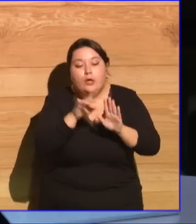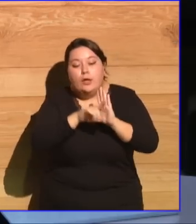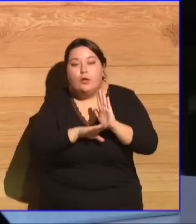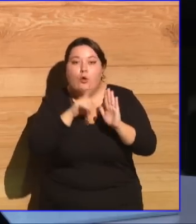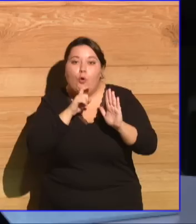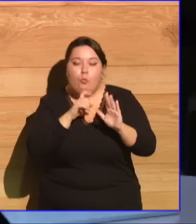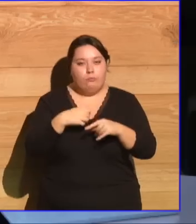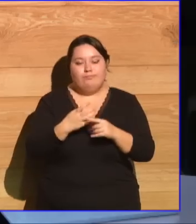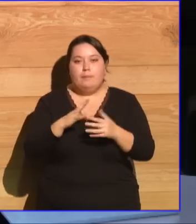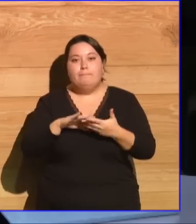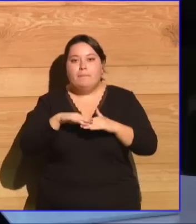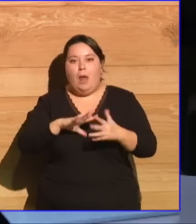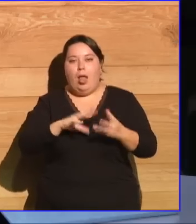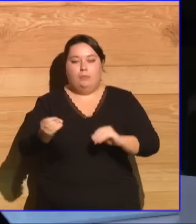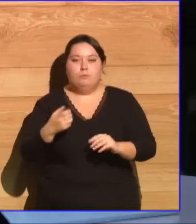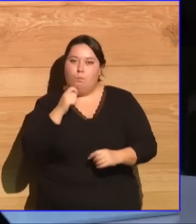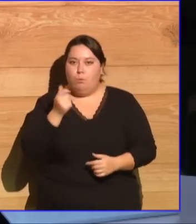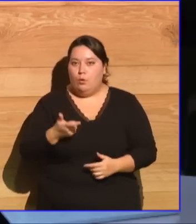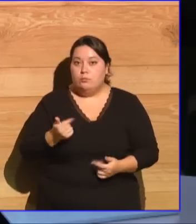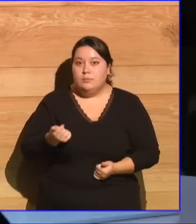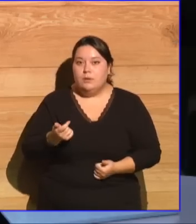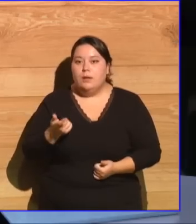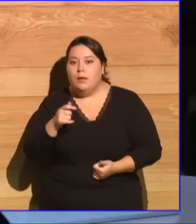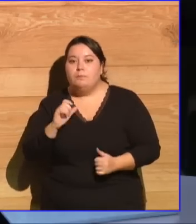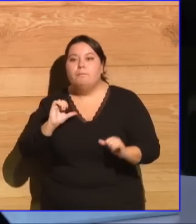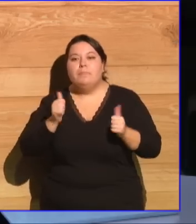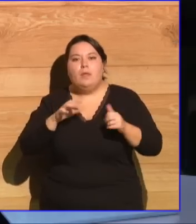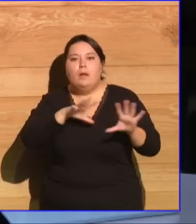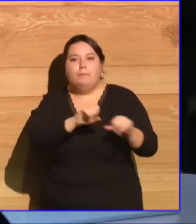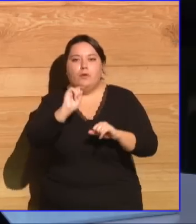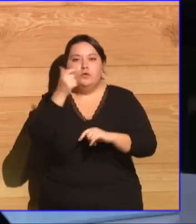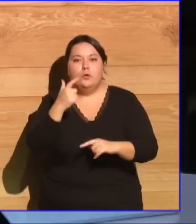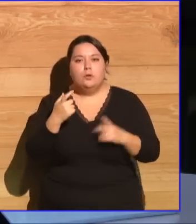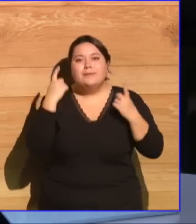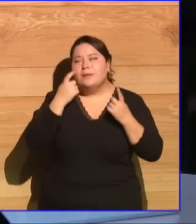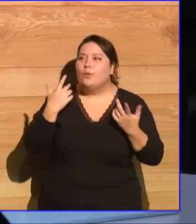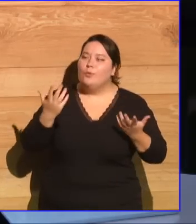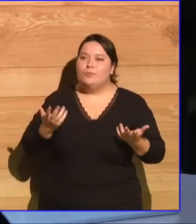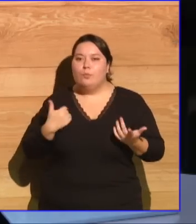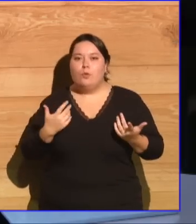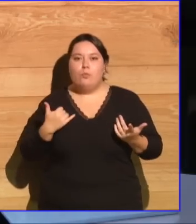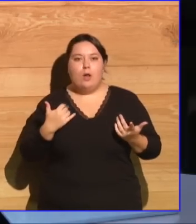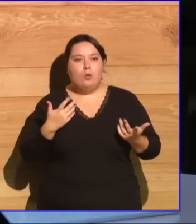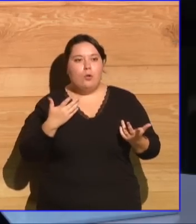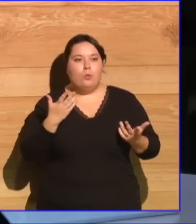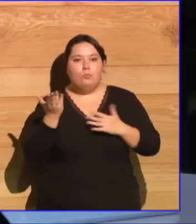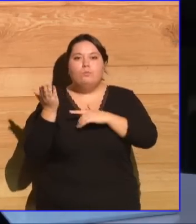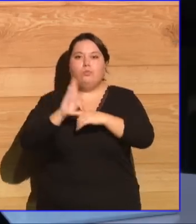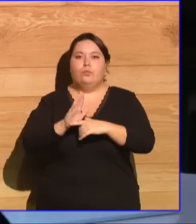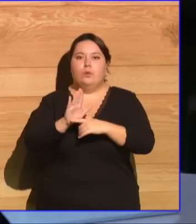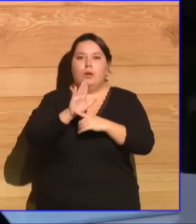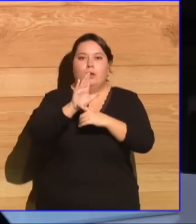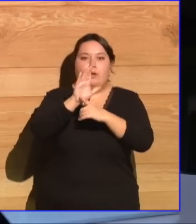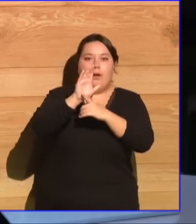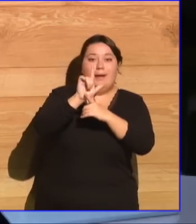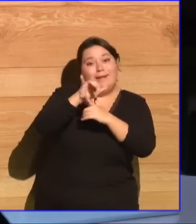debería hacerlo más asequible. En cualquier caso, él ahora va a hacer El Imperio del Sol tratando de hacer una gran gesta a lo Lean, con todas